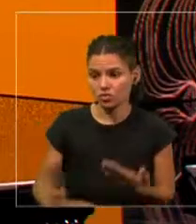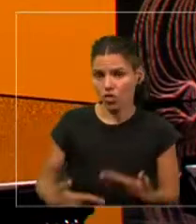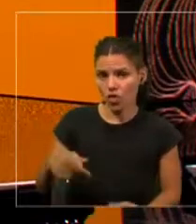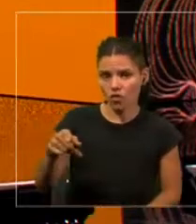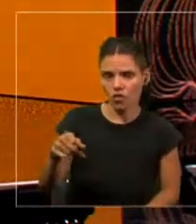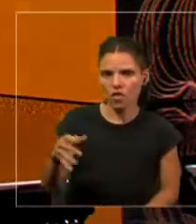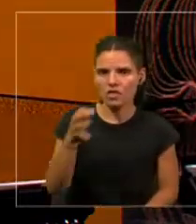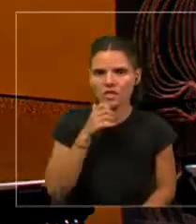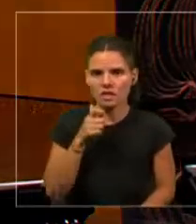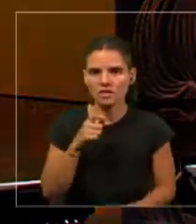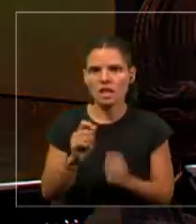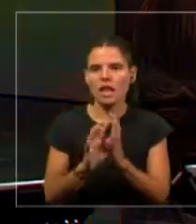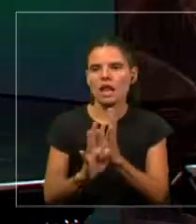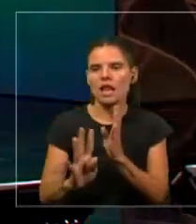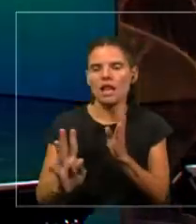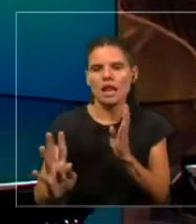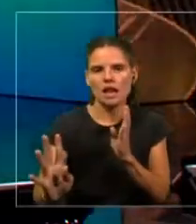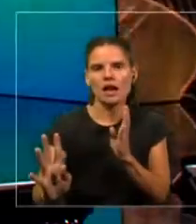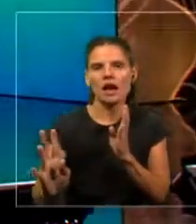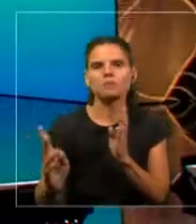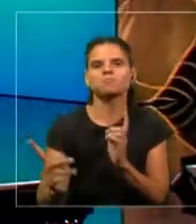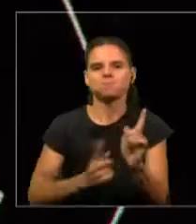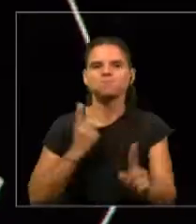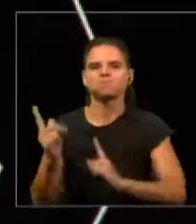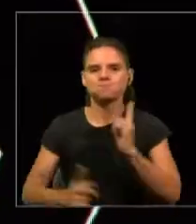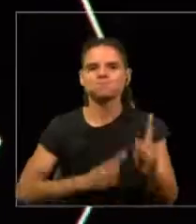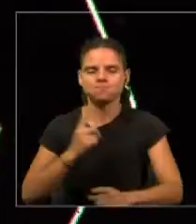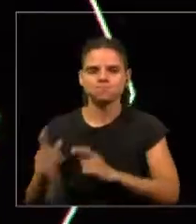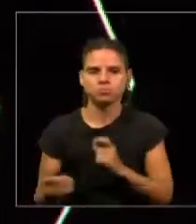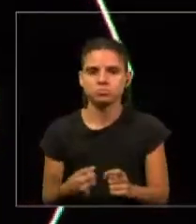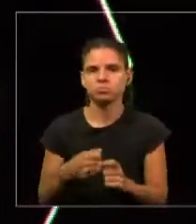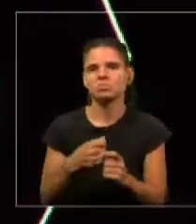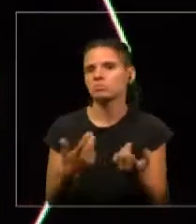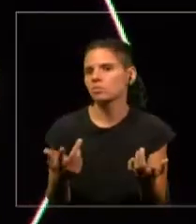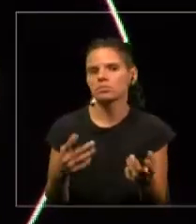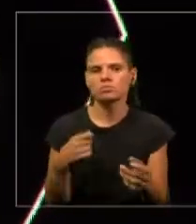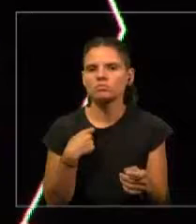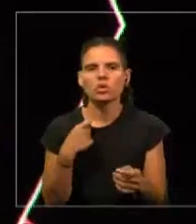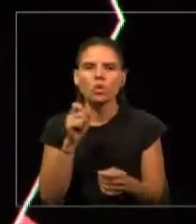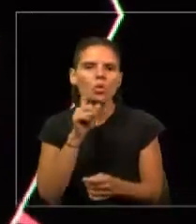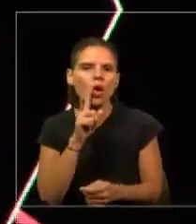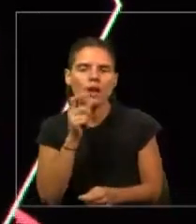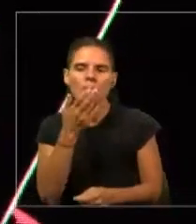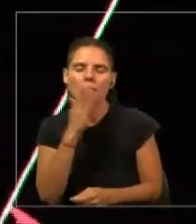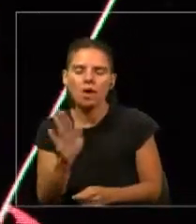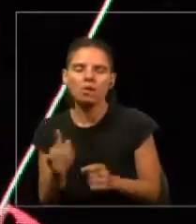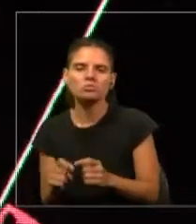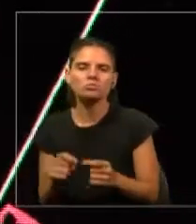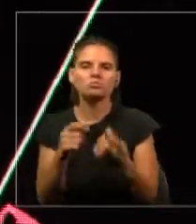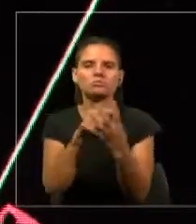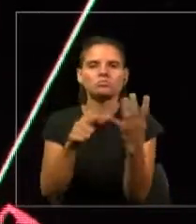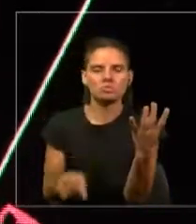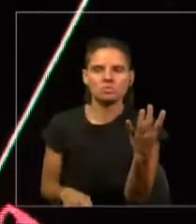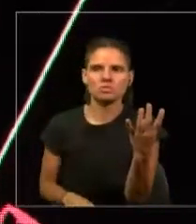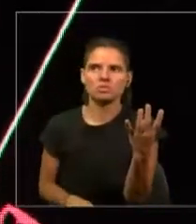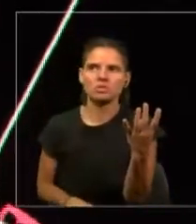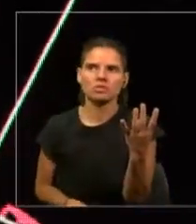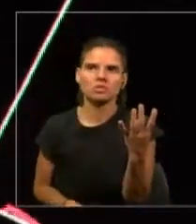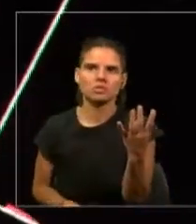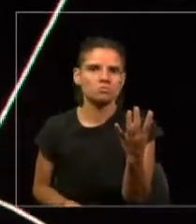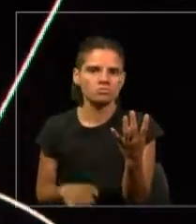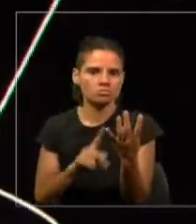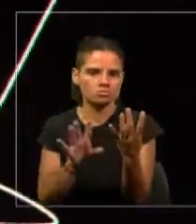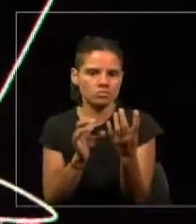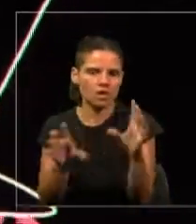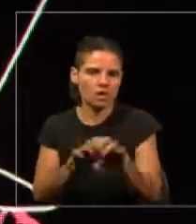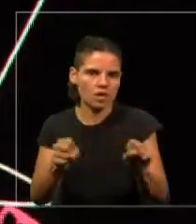son los 4, 5 candidatos, son criterios automatizados. Nos dicen, bueno, me parece que el candidato D, T,